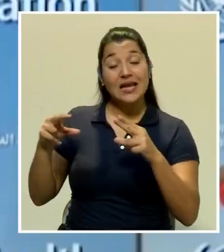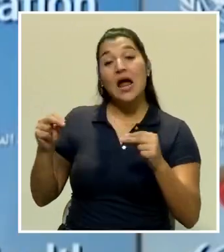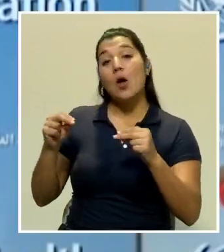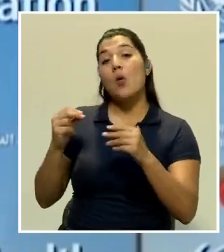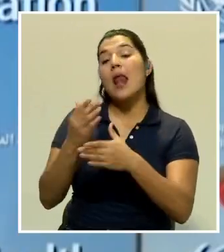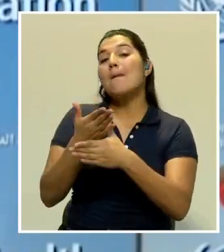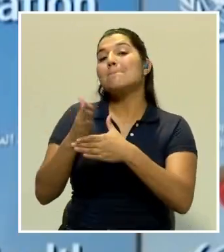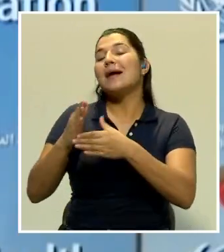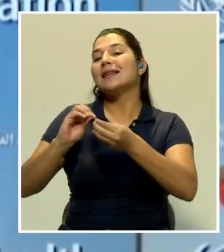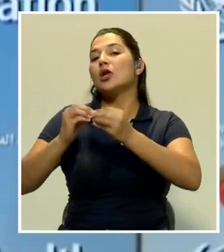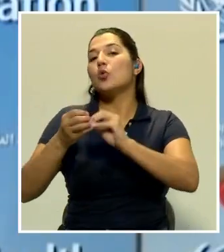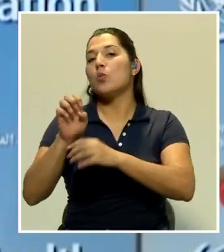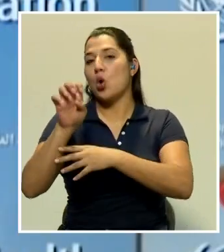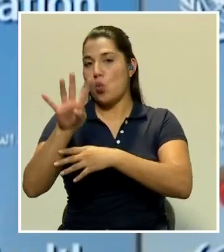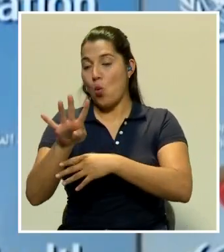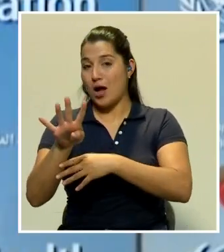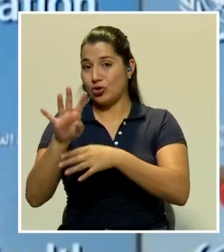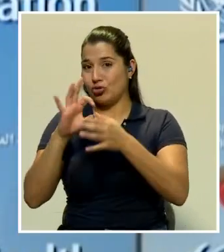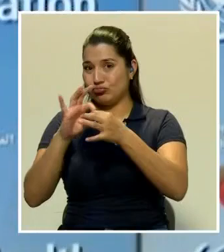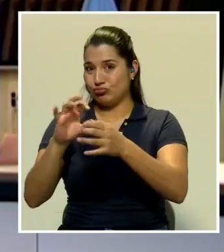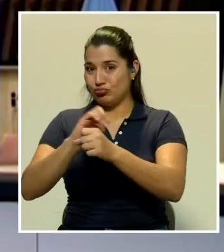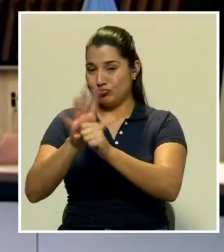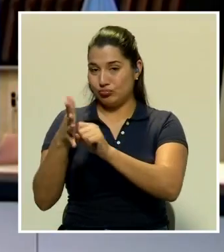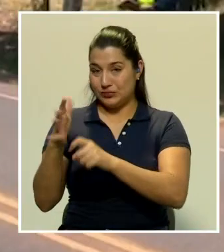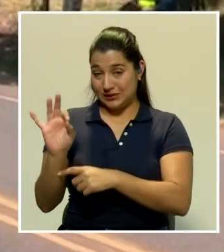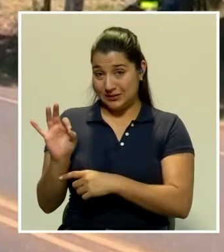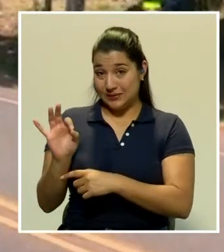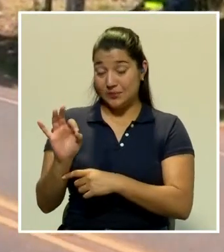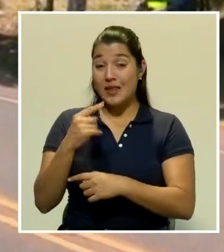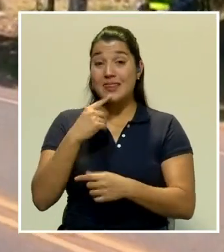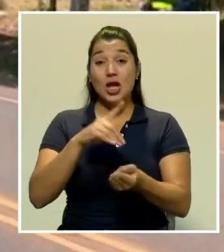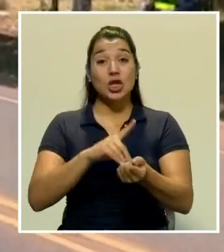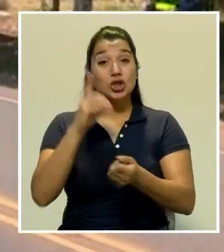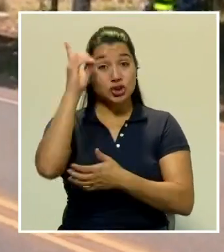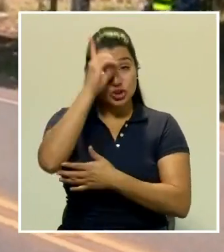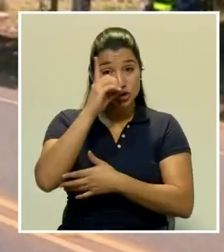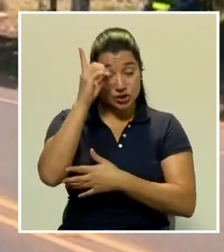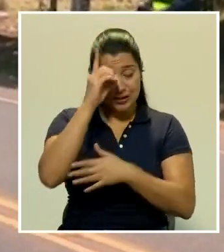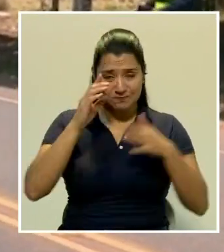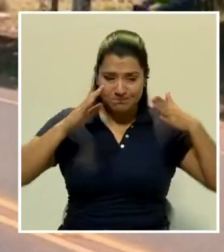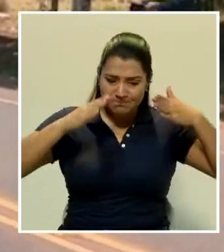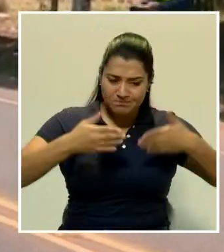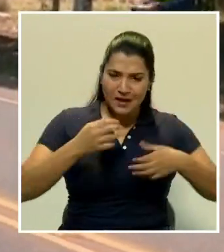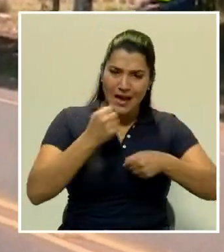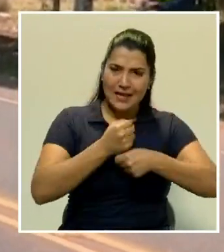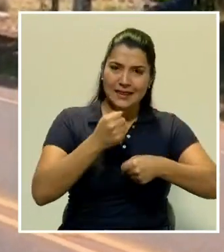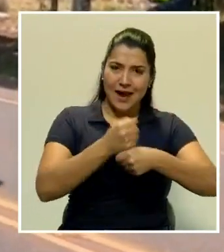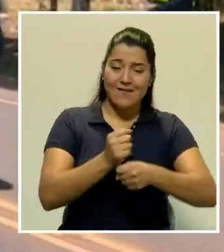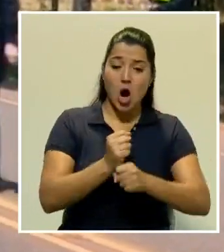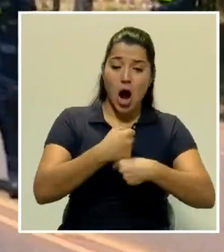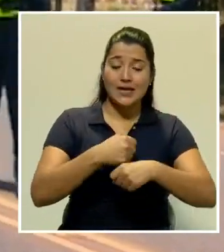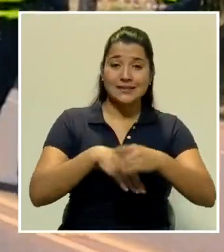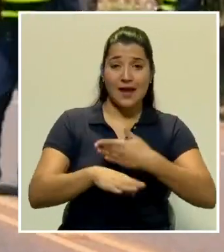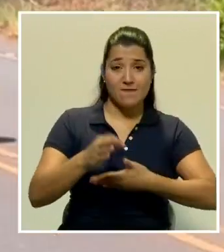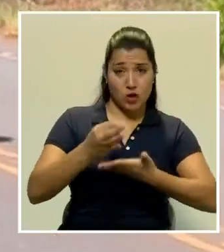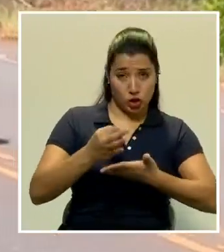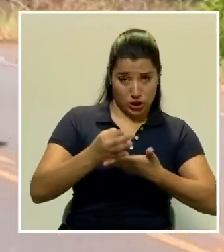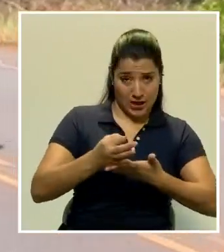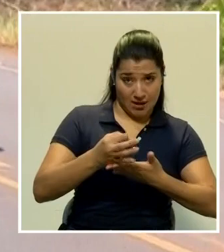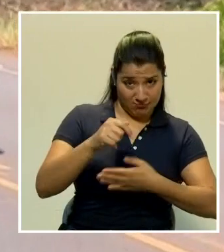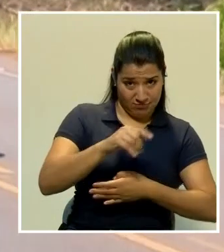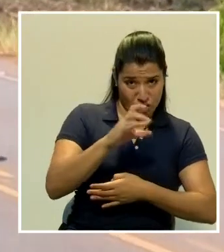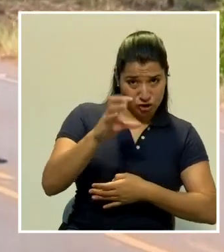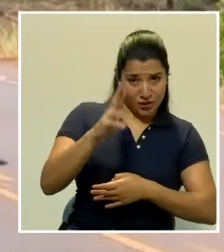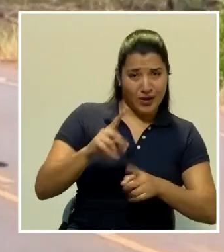SARS-CoV-2, causante de la pandemia de COVID-19. Salas enfatizó en el trabajo que se realiza en fronteras, sin embargo pide a la población